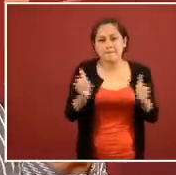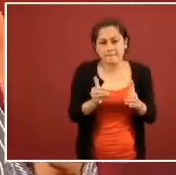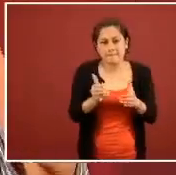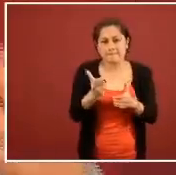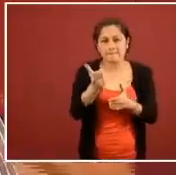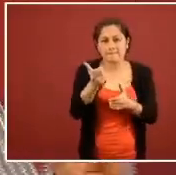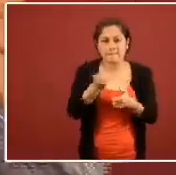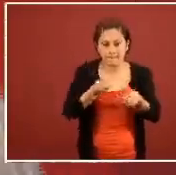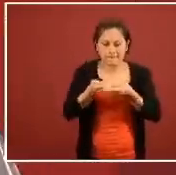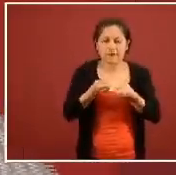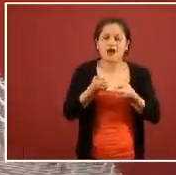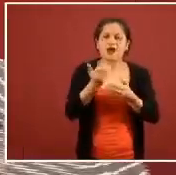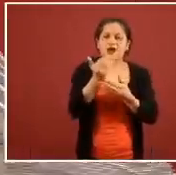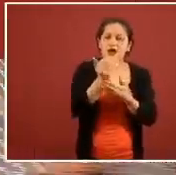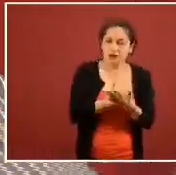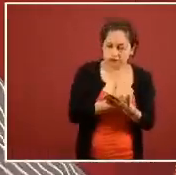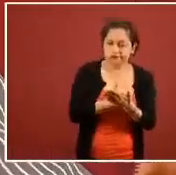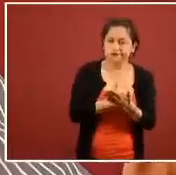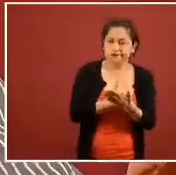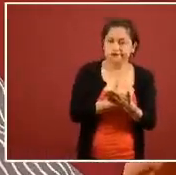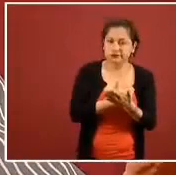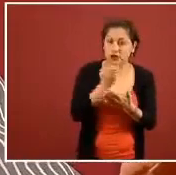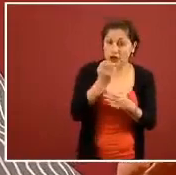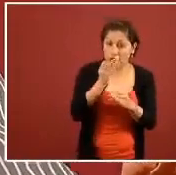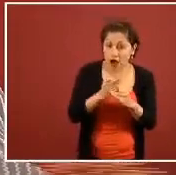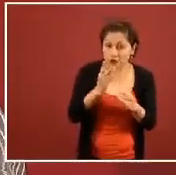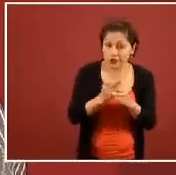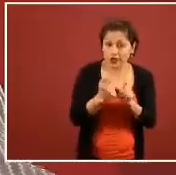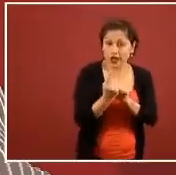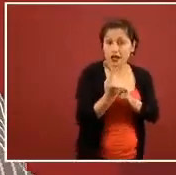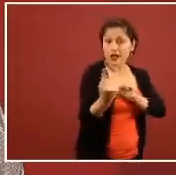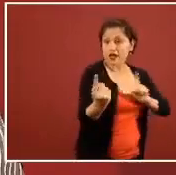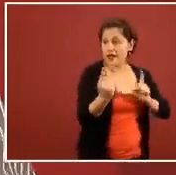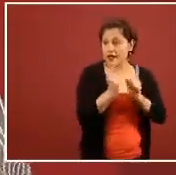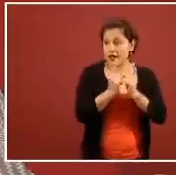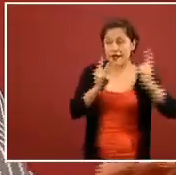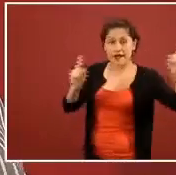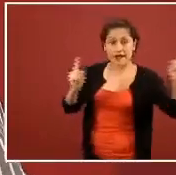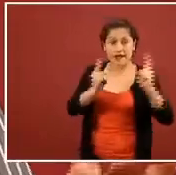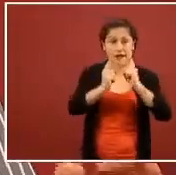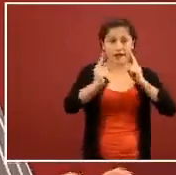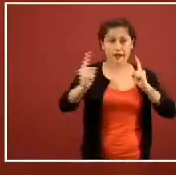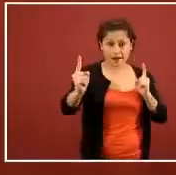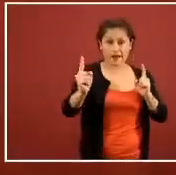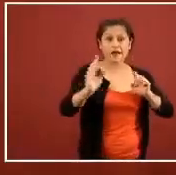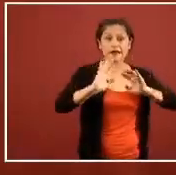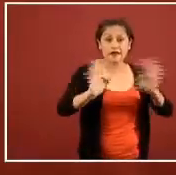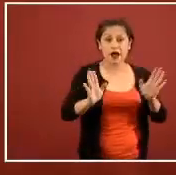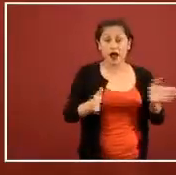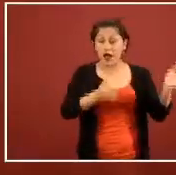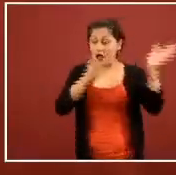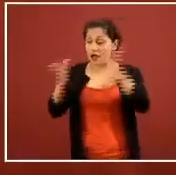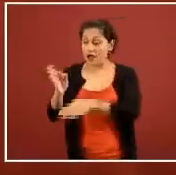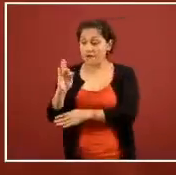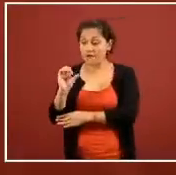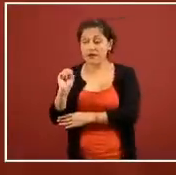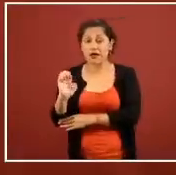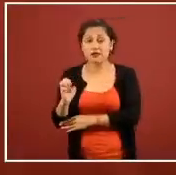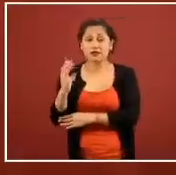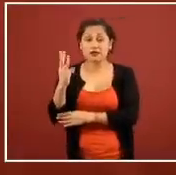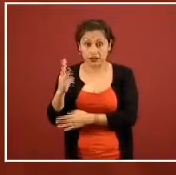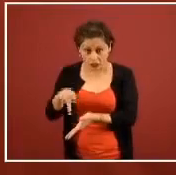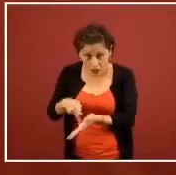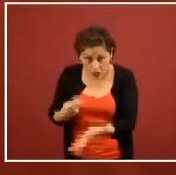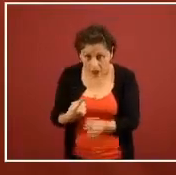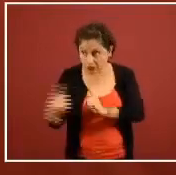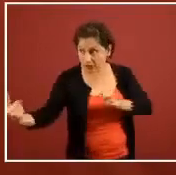fase 3 hay que extremar medidas de distanciamiento social, no, ahí ya será demasiado tarde. Lo dijimos